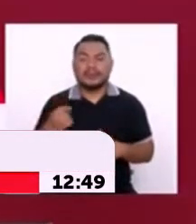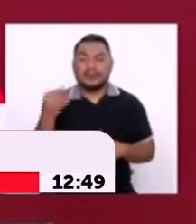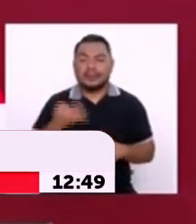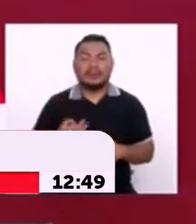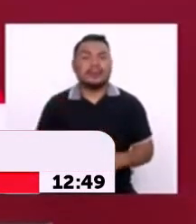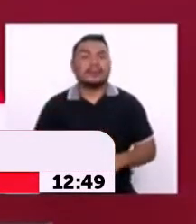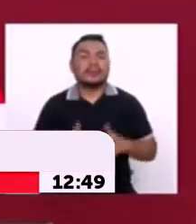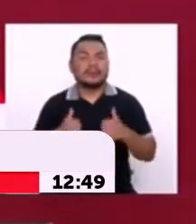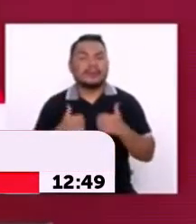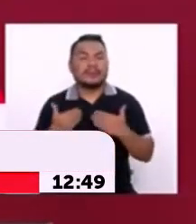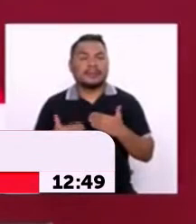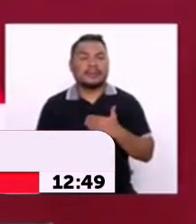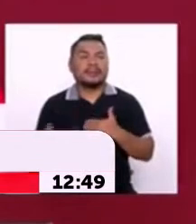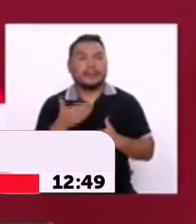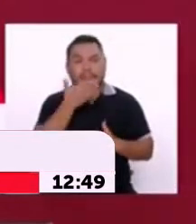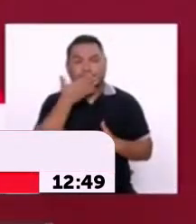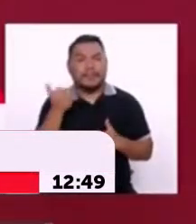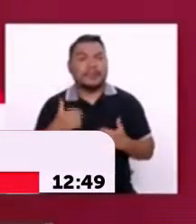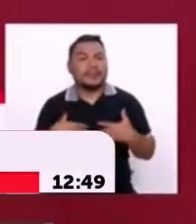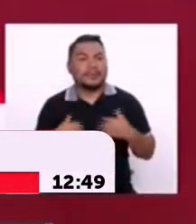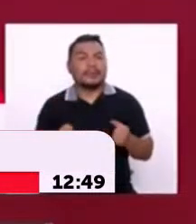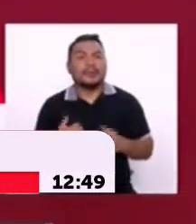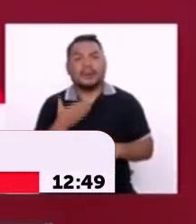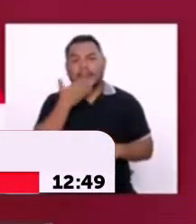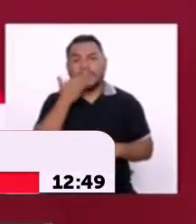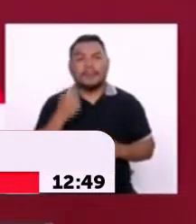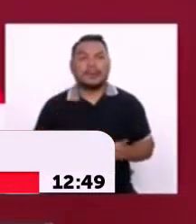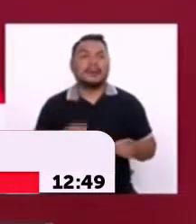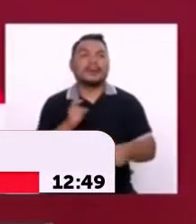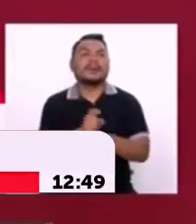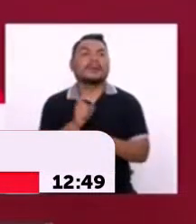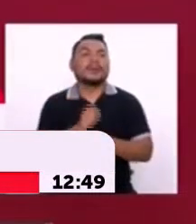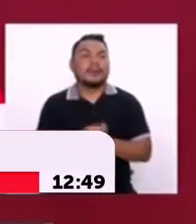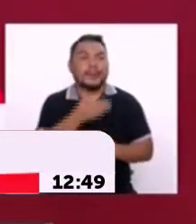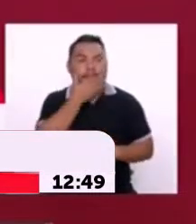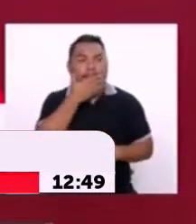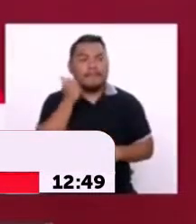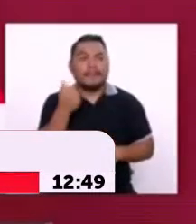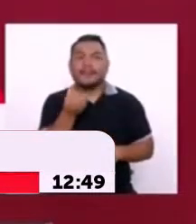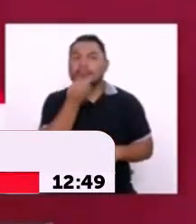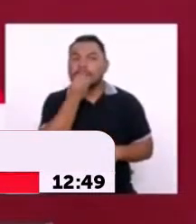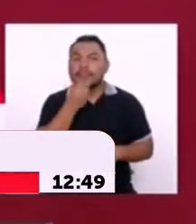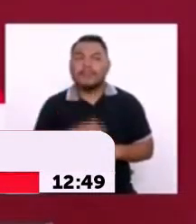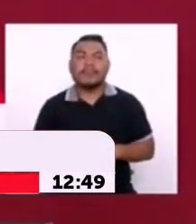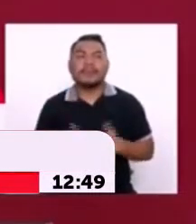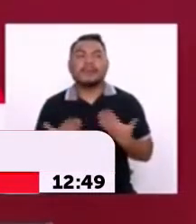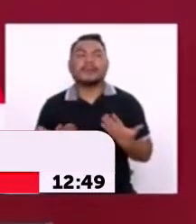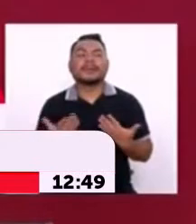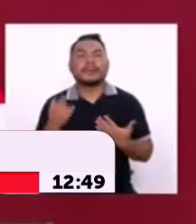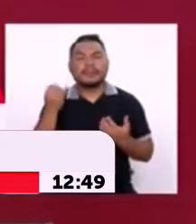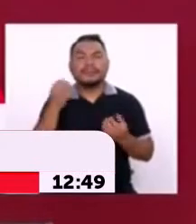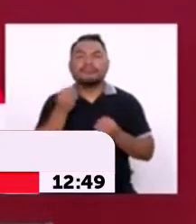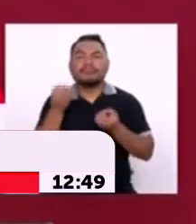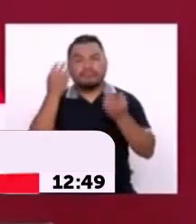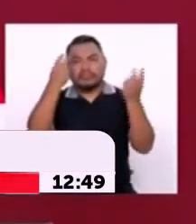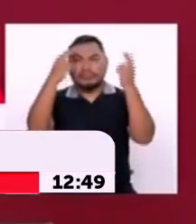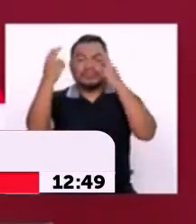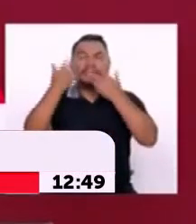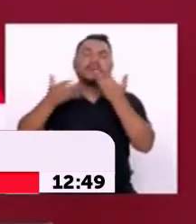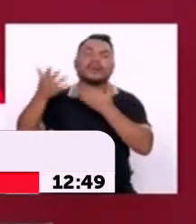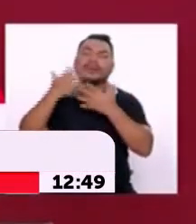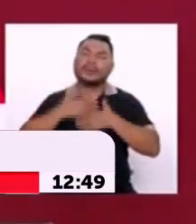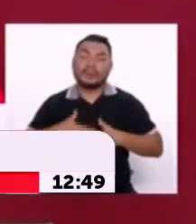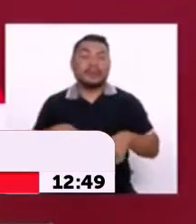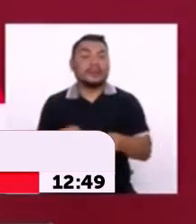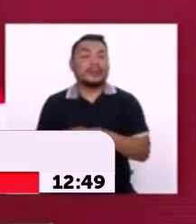Y esta calidad de vida enmarca mejor salud, mejor educación, mejor alimentación, recreación